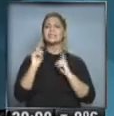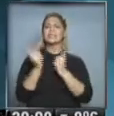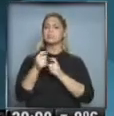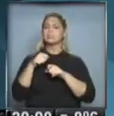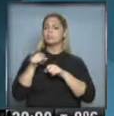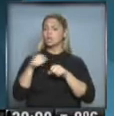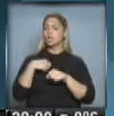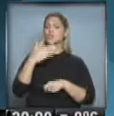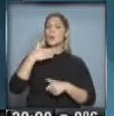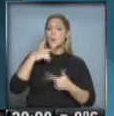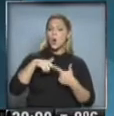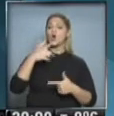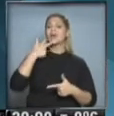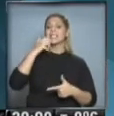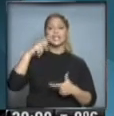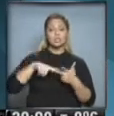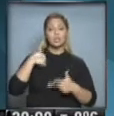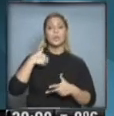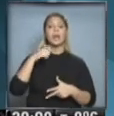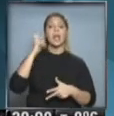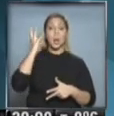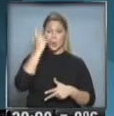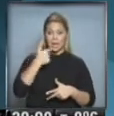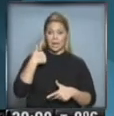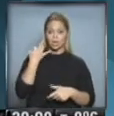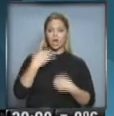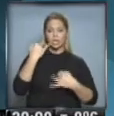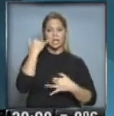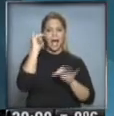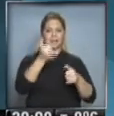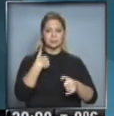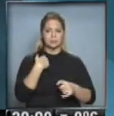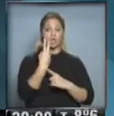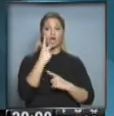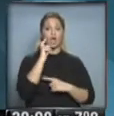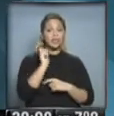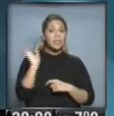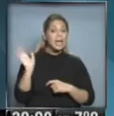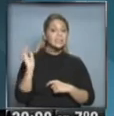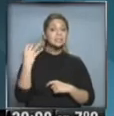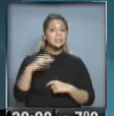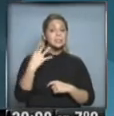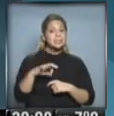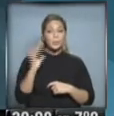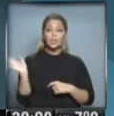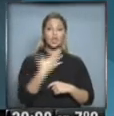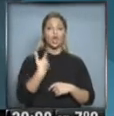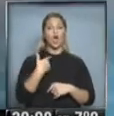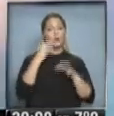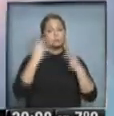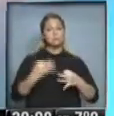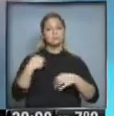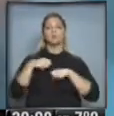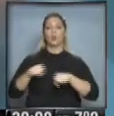parque patricios y belgrano ya cumplen con la norma en dos días deberán acatar la regla a los supermercados